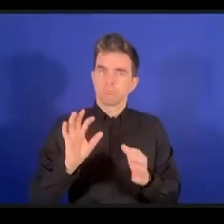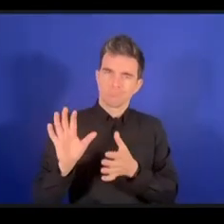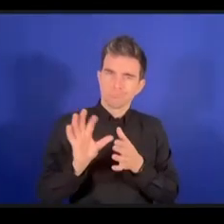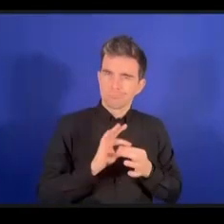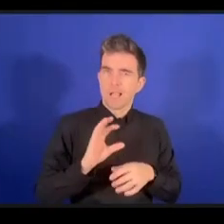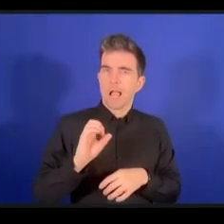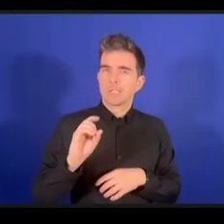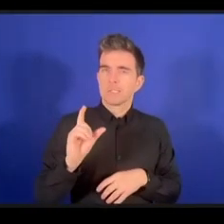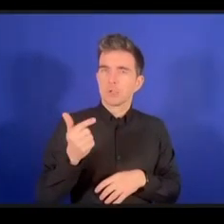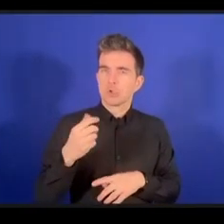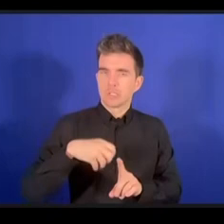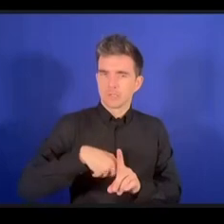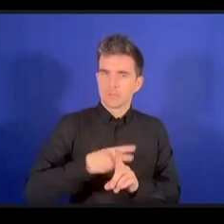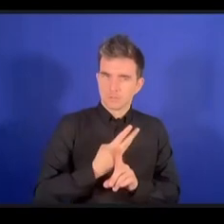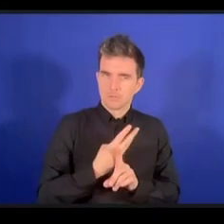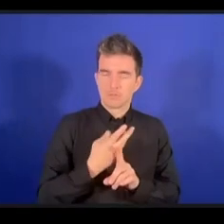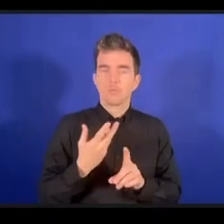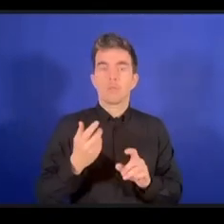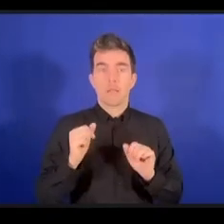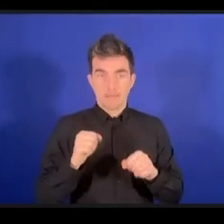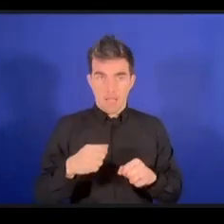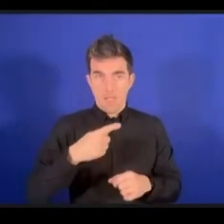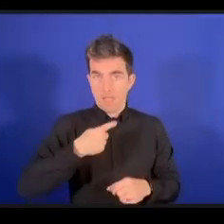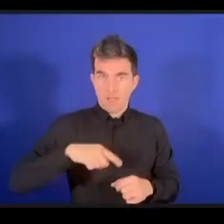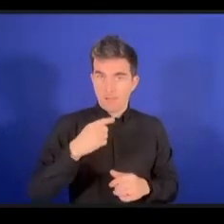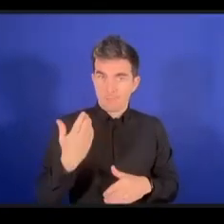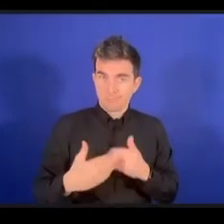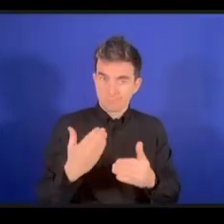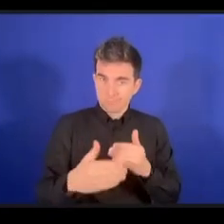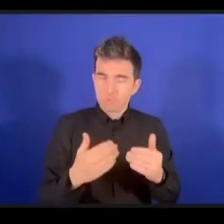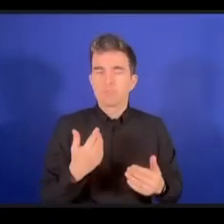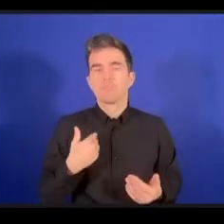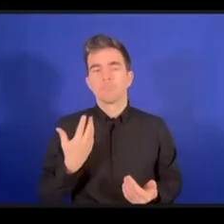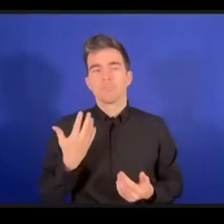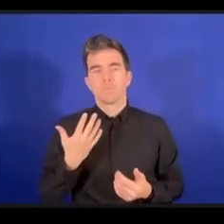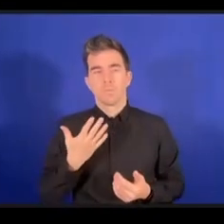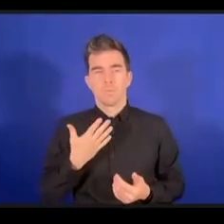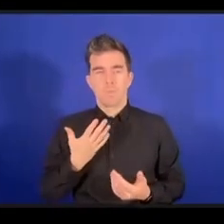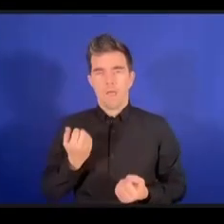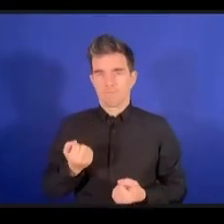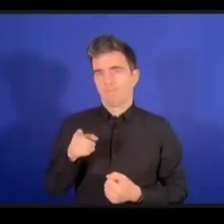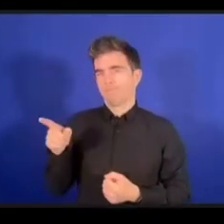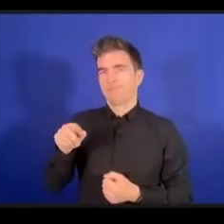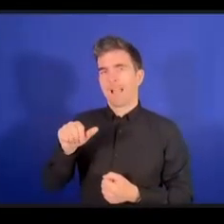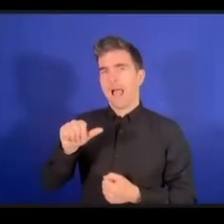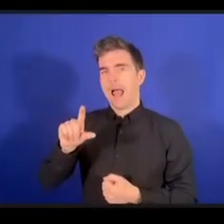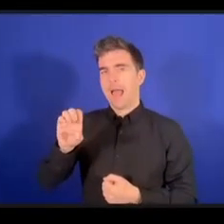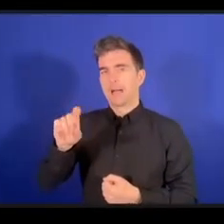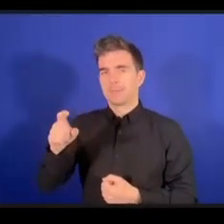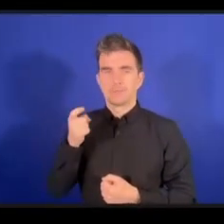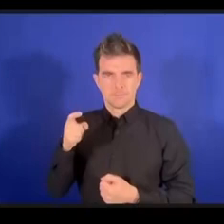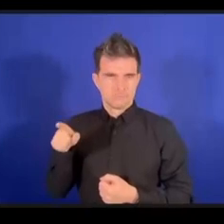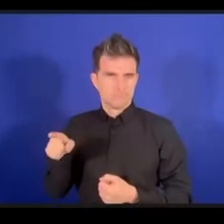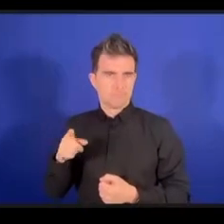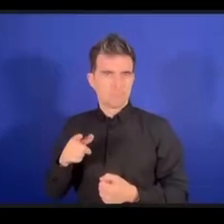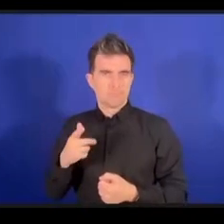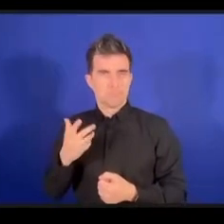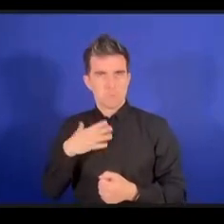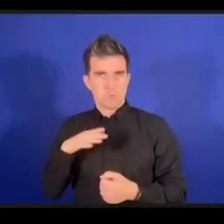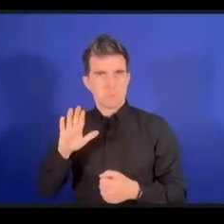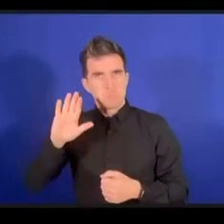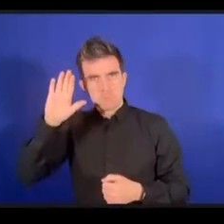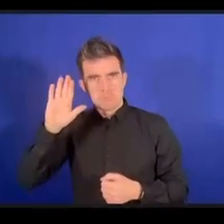juntos ar jandra quería intervenir Alejandro